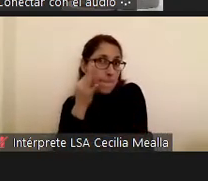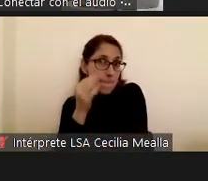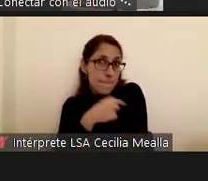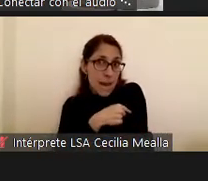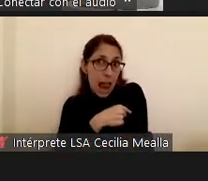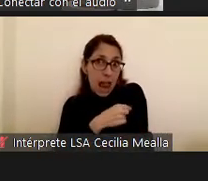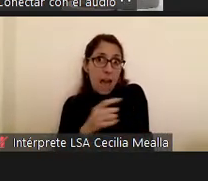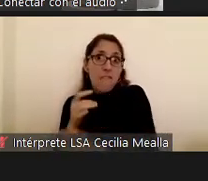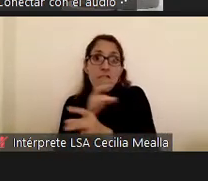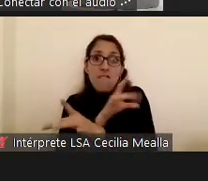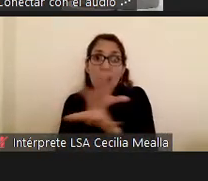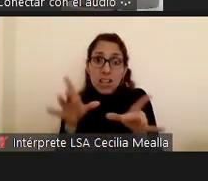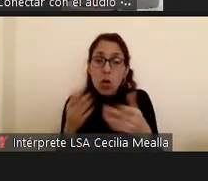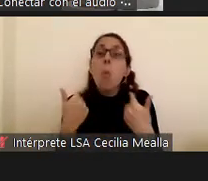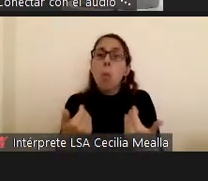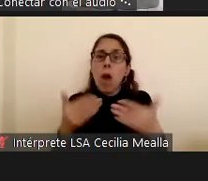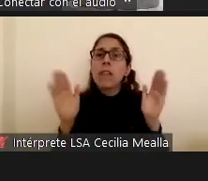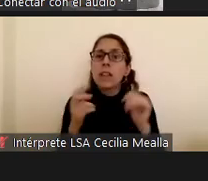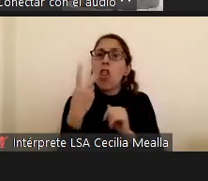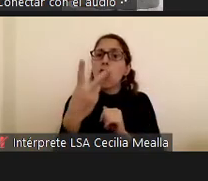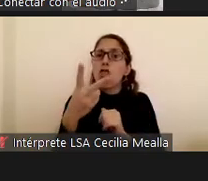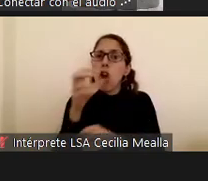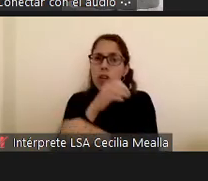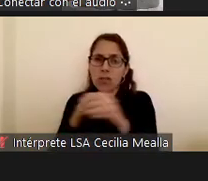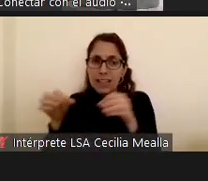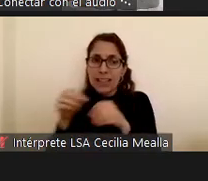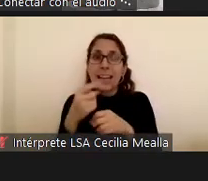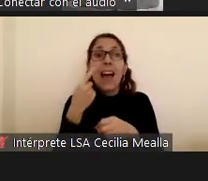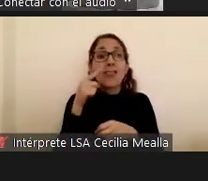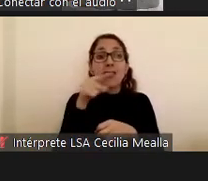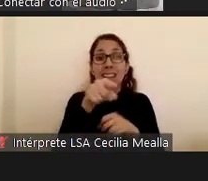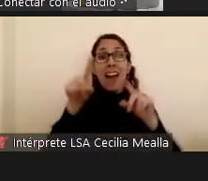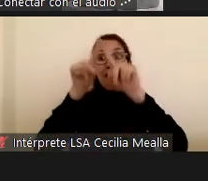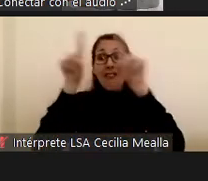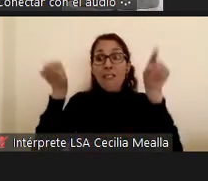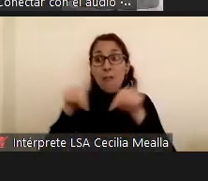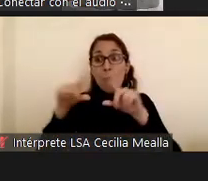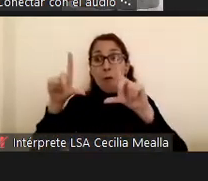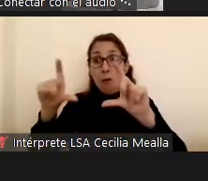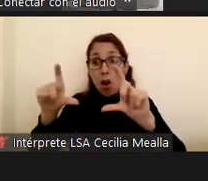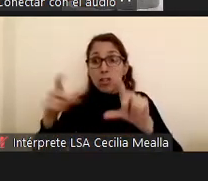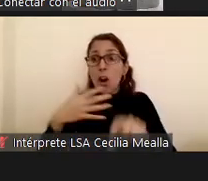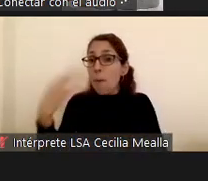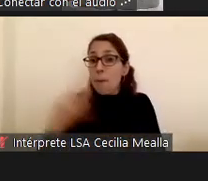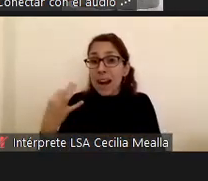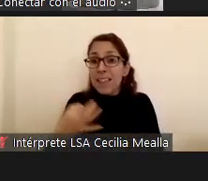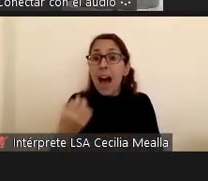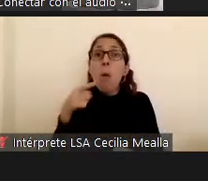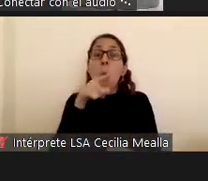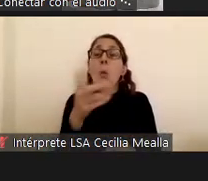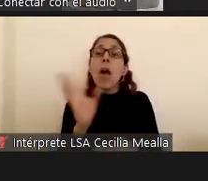que esto me puede pasar tanto en paso 2 como en paso 3, porque yo no, o sea, por la imagen sola,